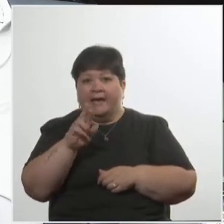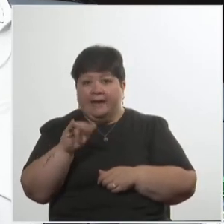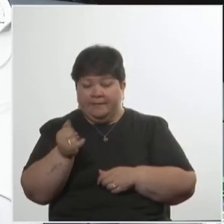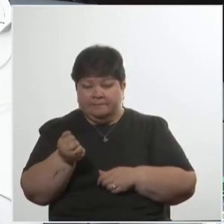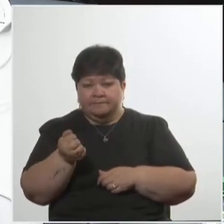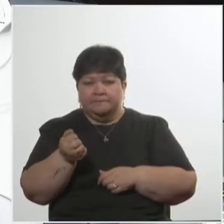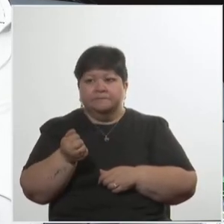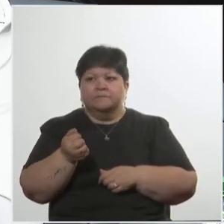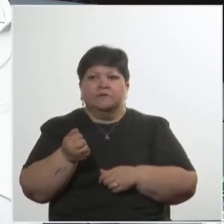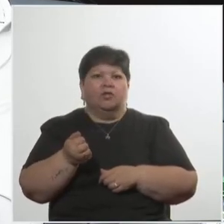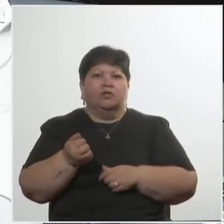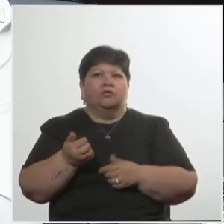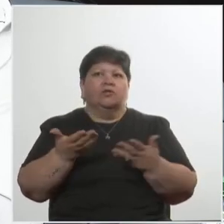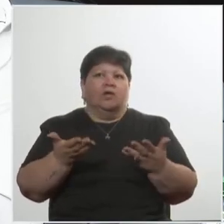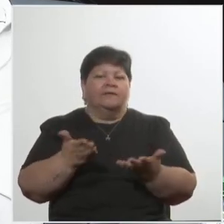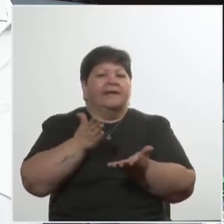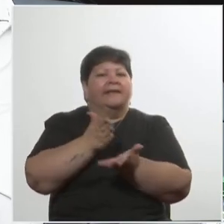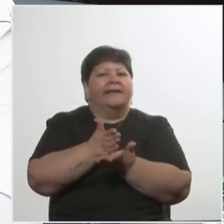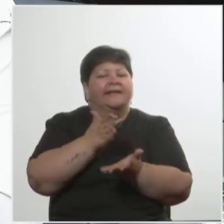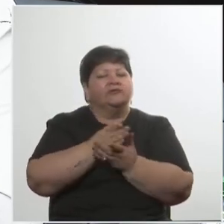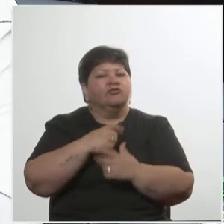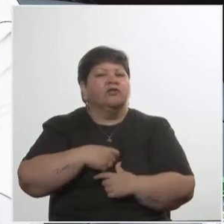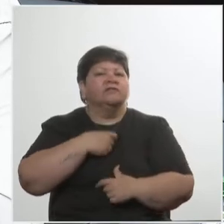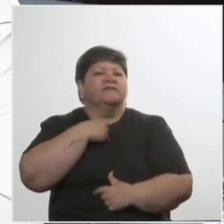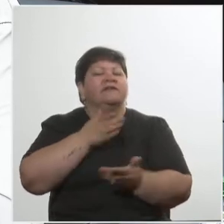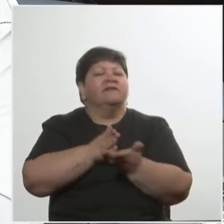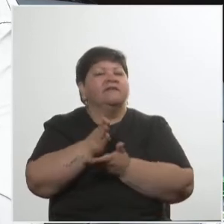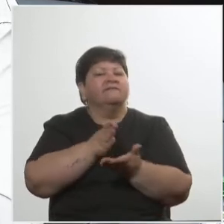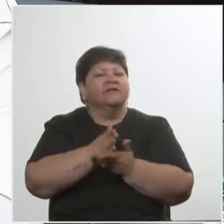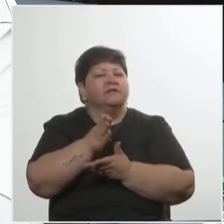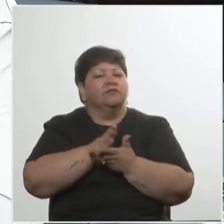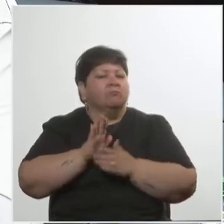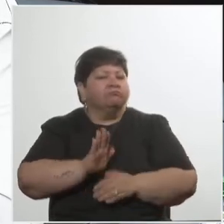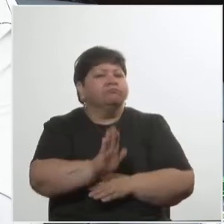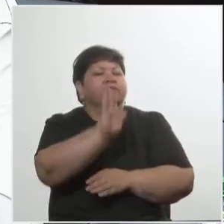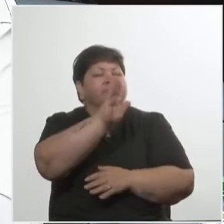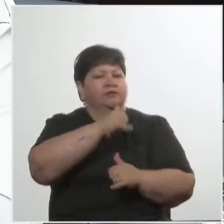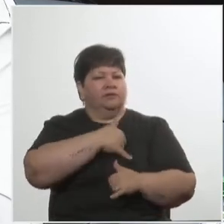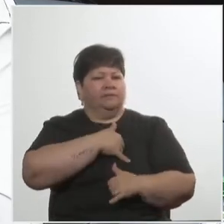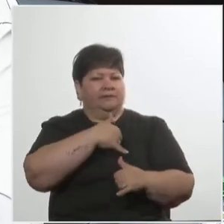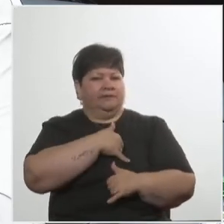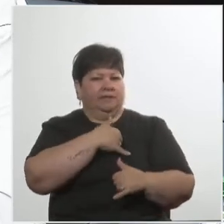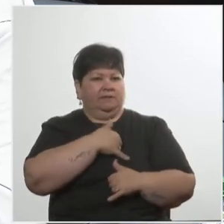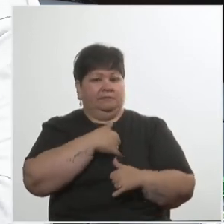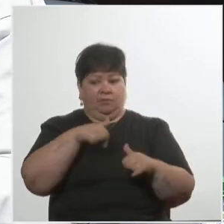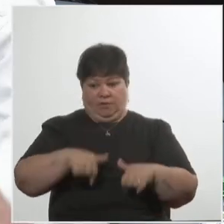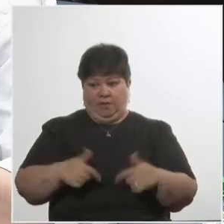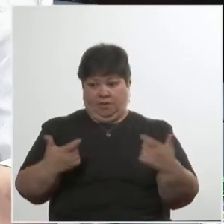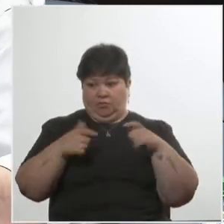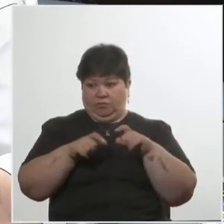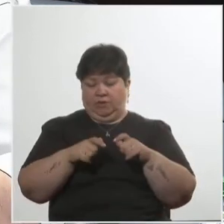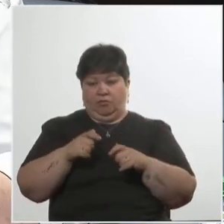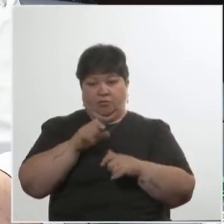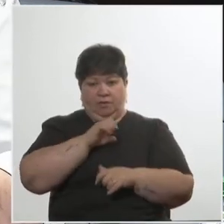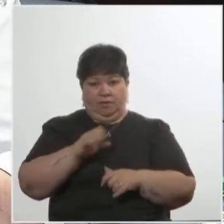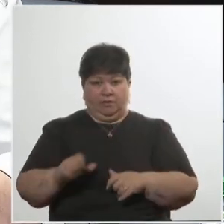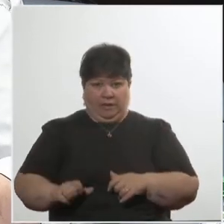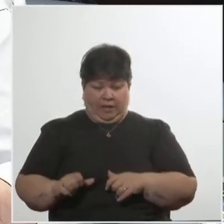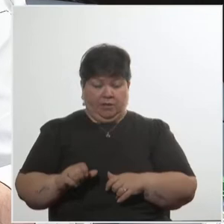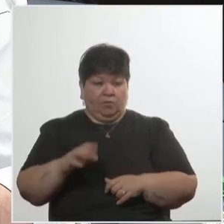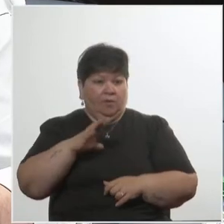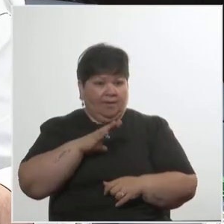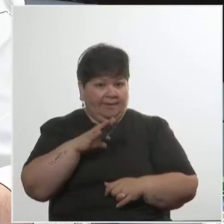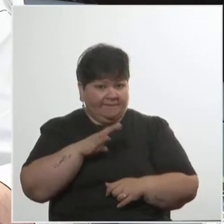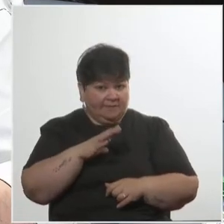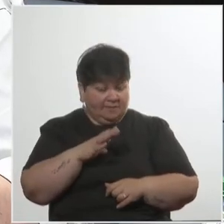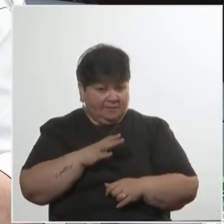sobre el derecho de los civiles a los beneficios propios de los militares y aquí en el consejo de estado se estaba reconociendo que existía Entonces